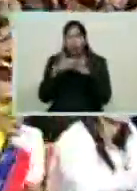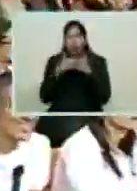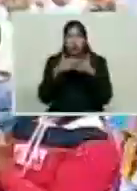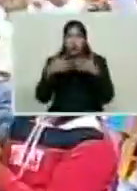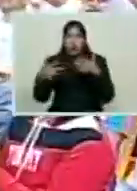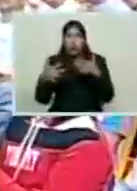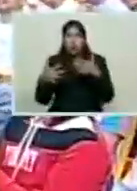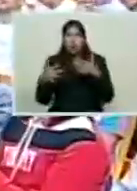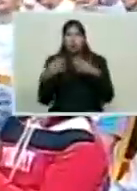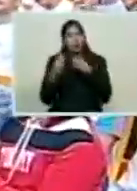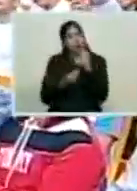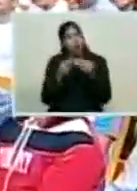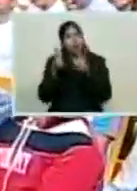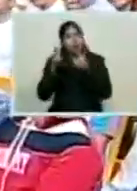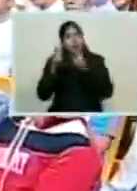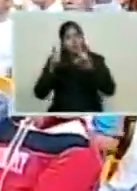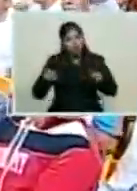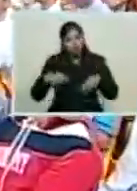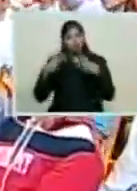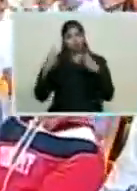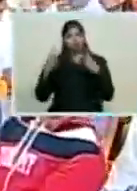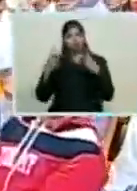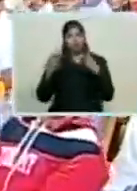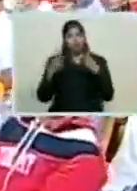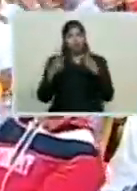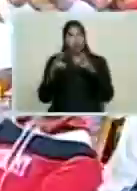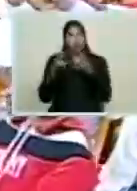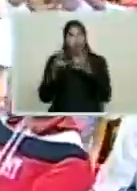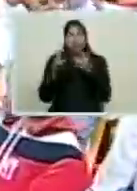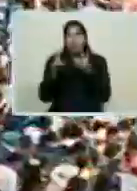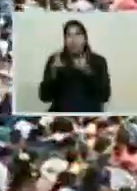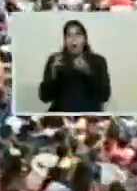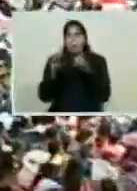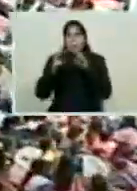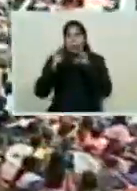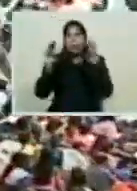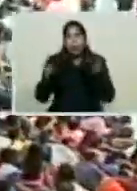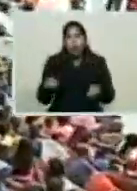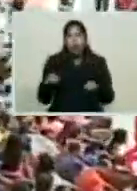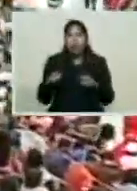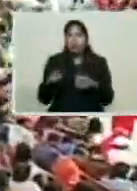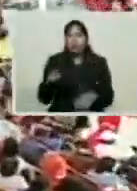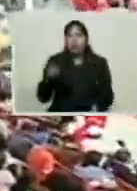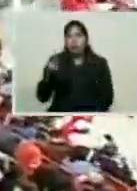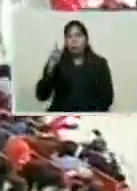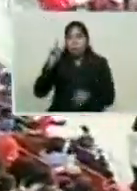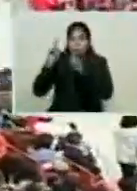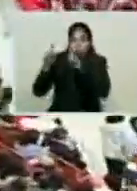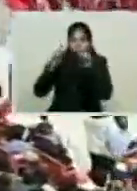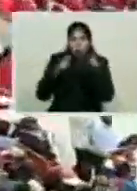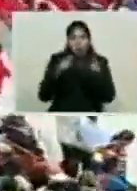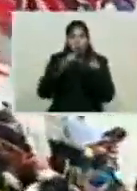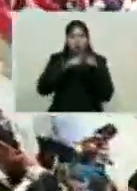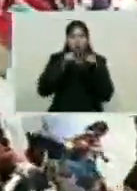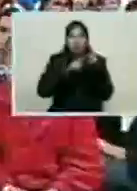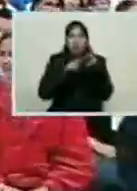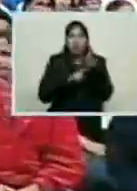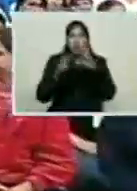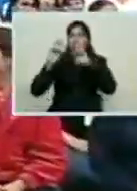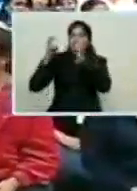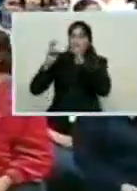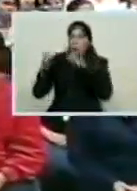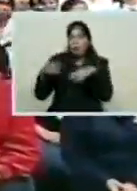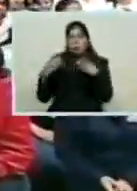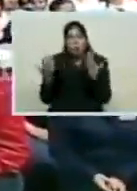¿Cómo vamos a renovar las metodologías, la pedagogía, los contenidos?